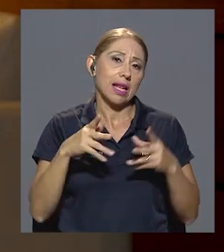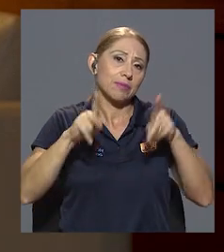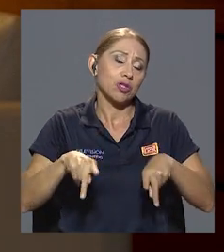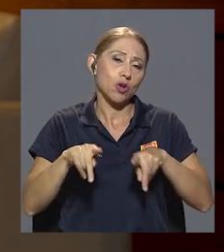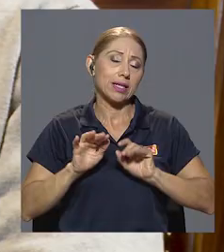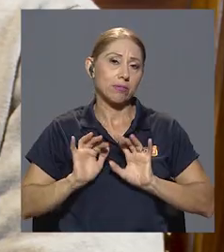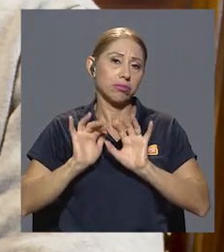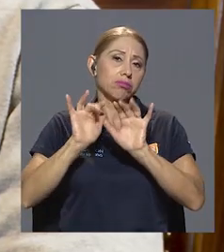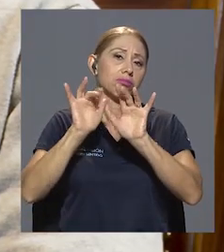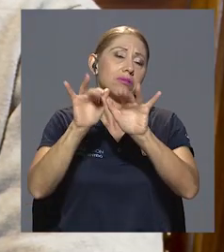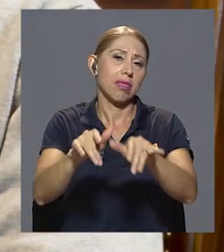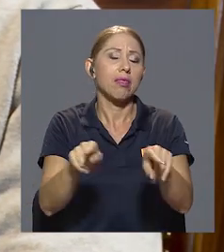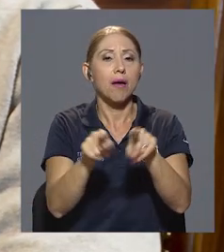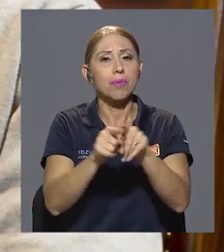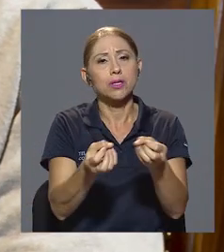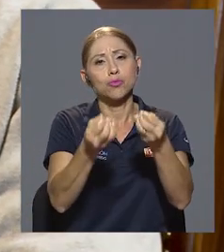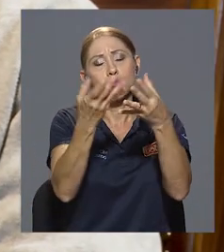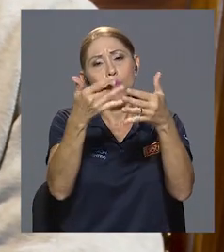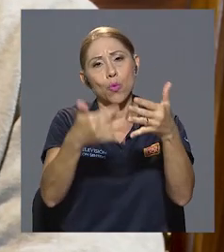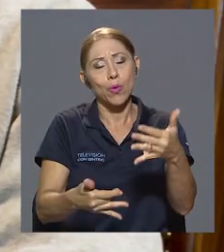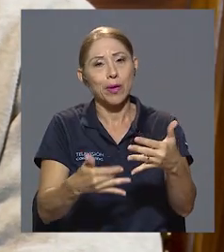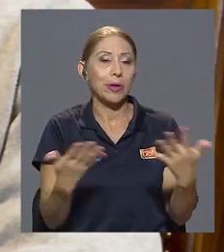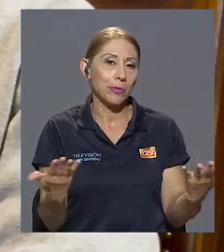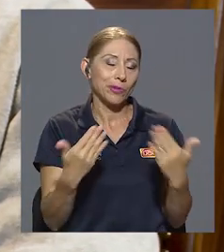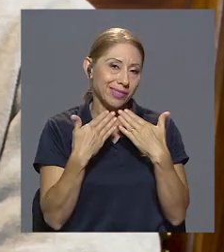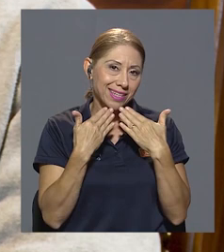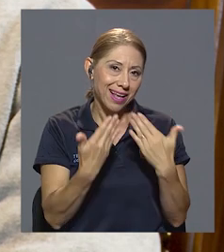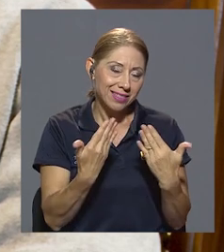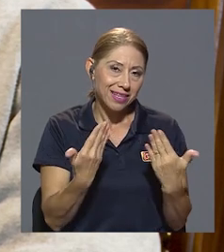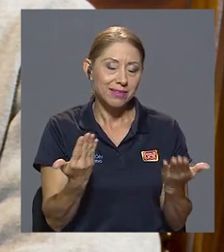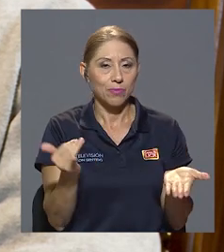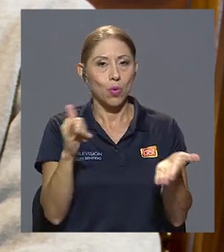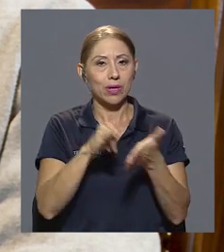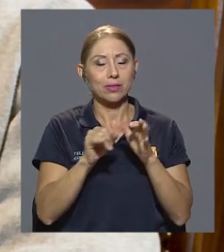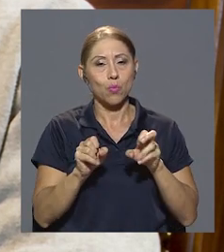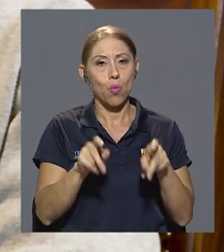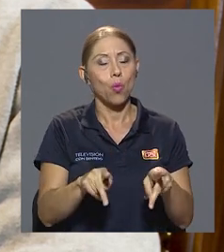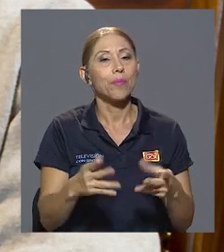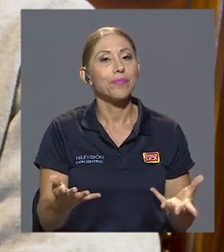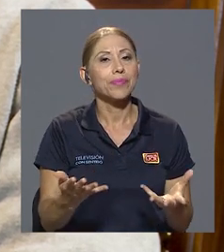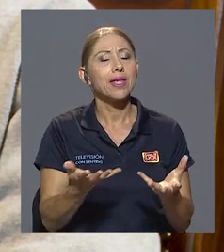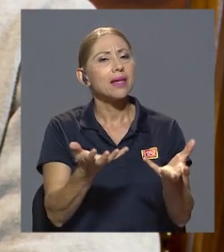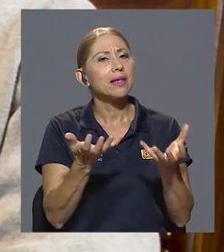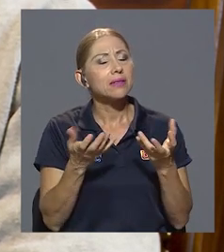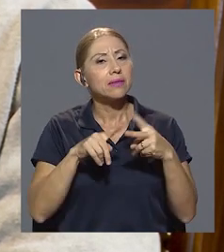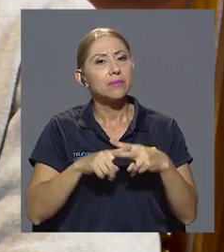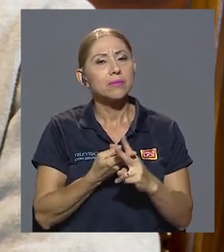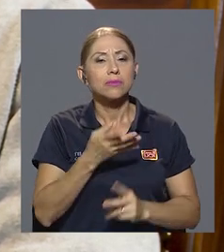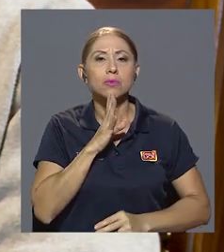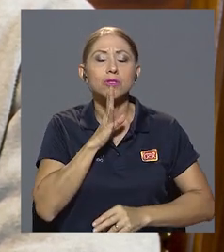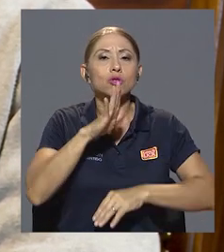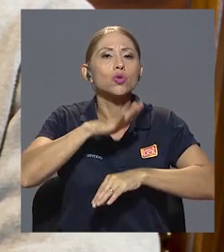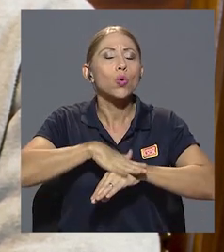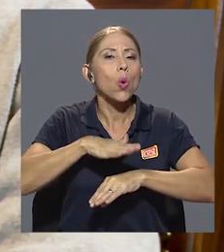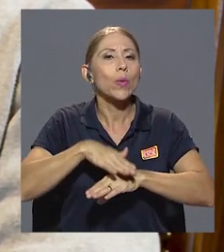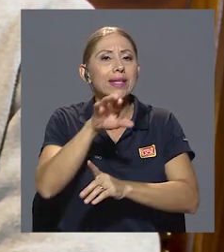múltiples pero bueno muchísimas gracias carlos por por esta oportunidad y quisiera que empezáramos conversando